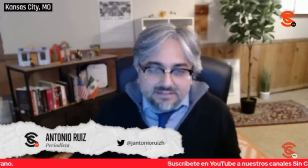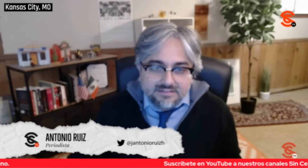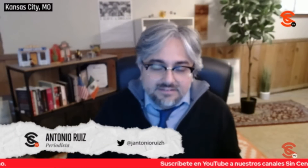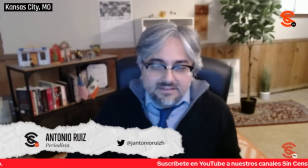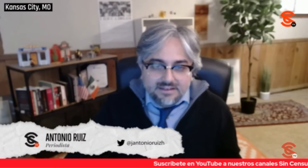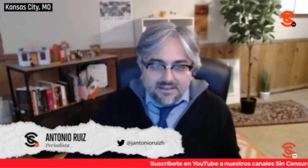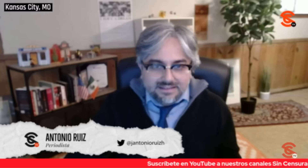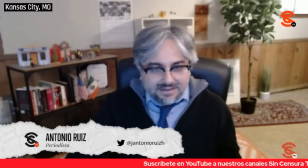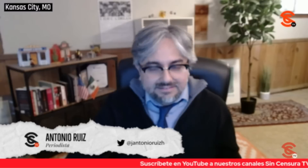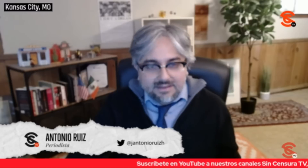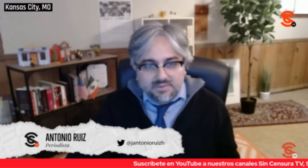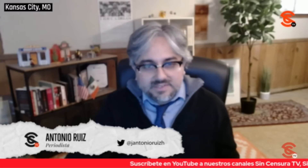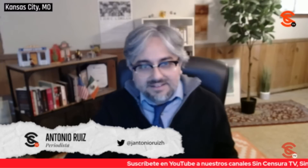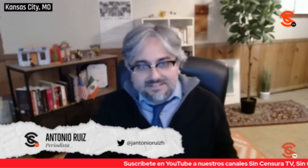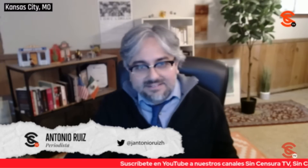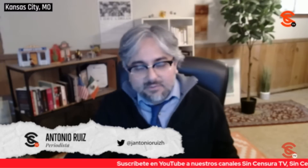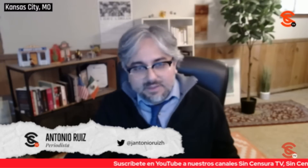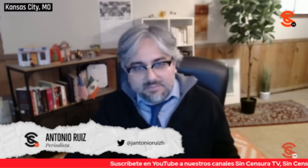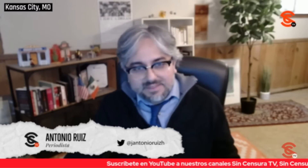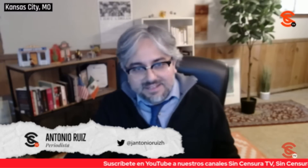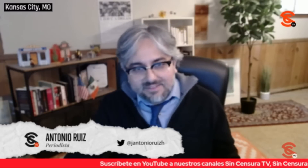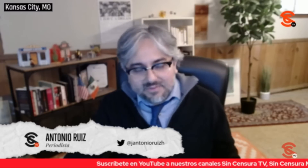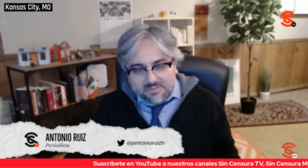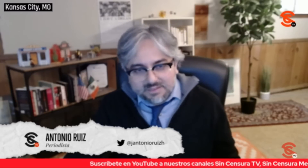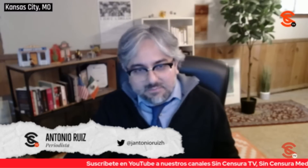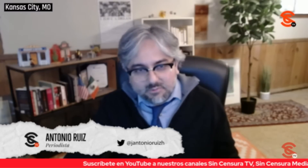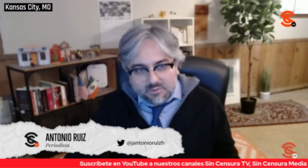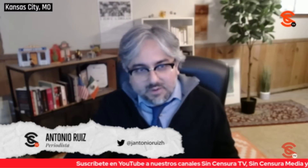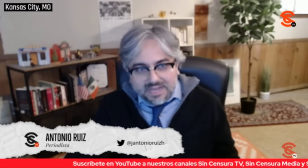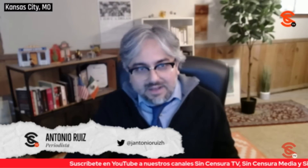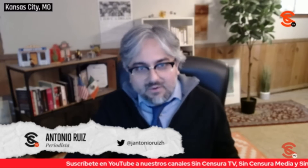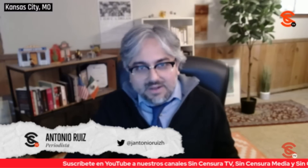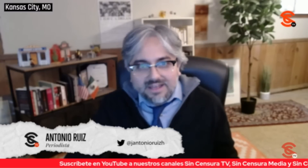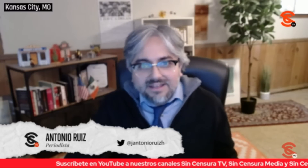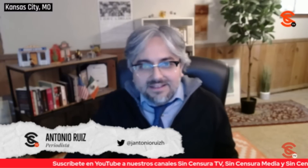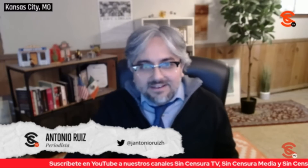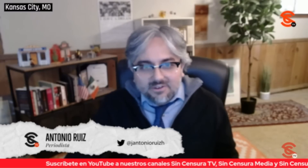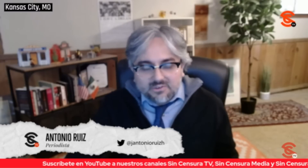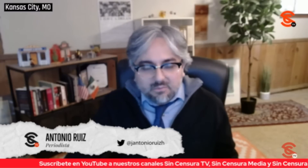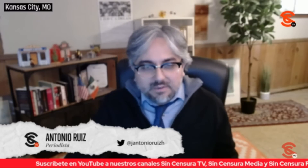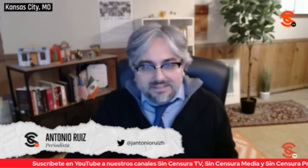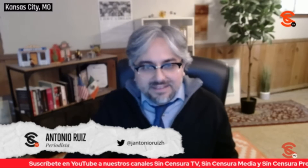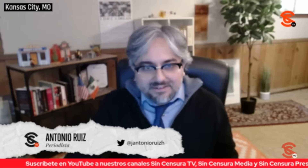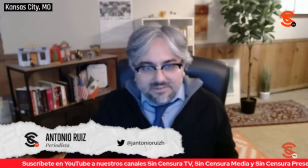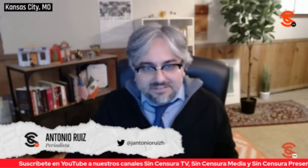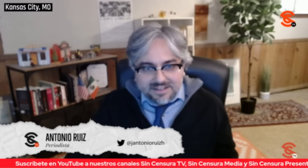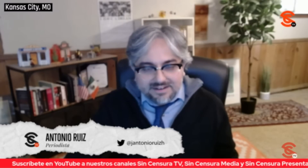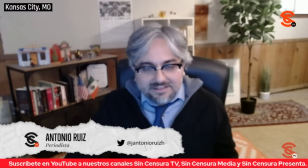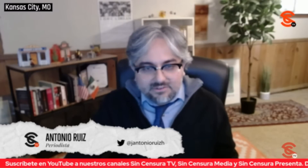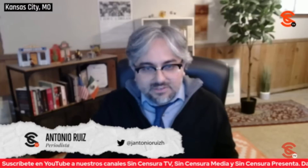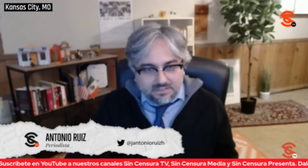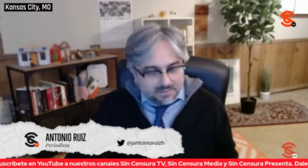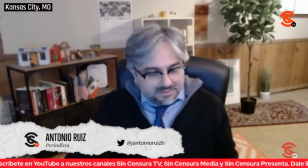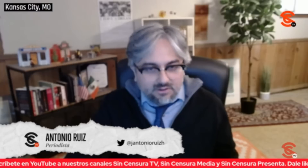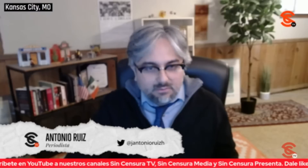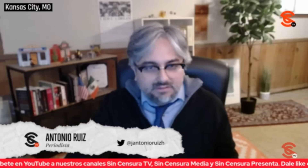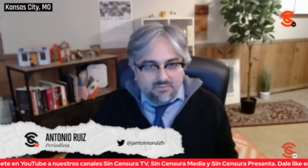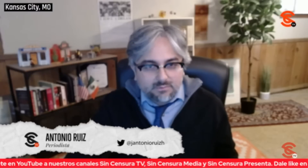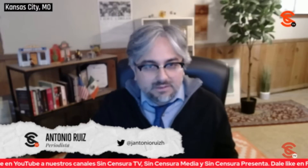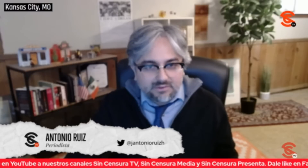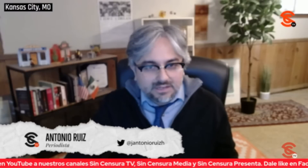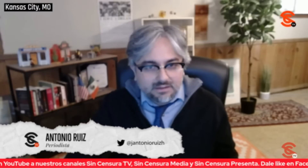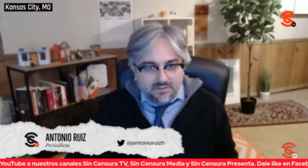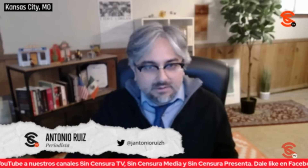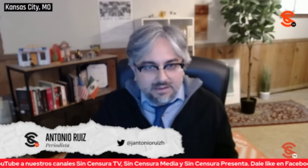querido Alexis, ya te la sándwich, Alexis. Le voy a pedir a don David que por favor ahora nos compartan nuestras redes sociales para seguir con